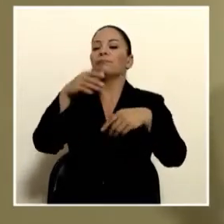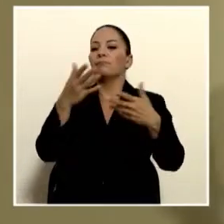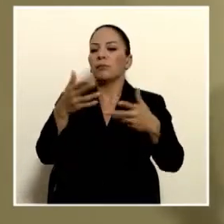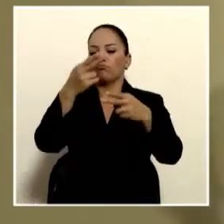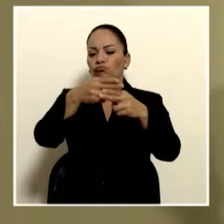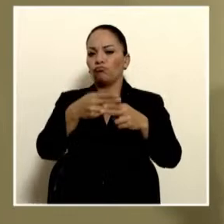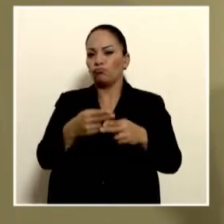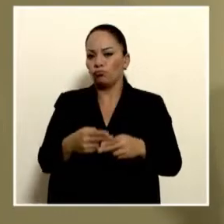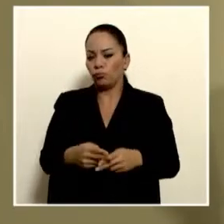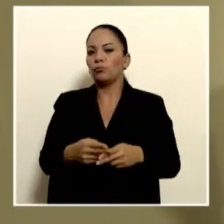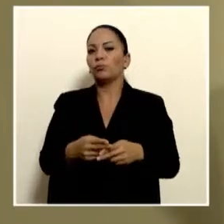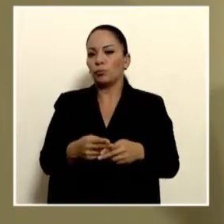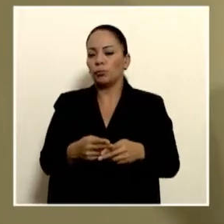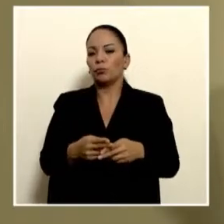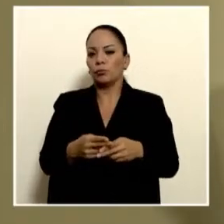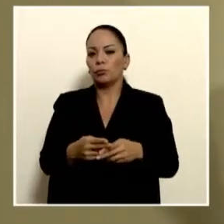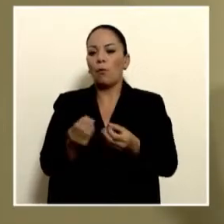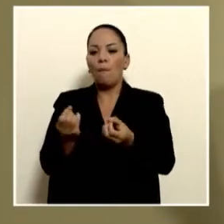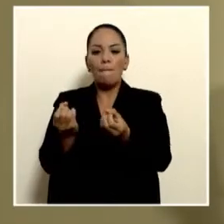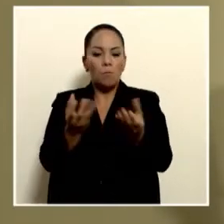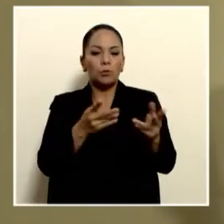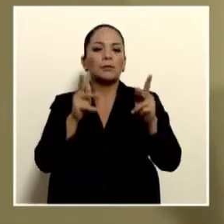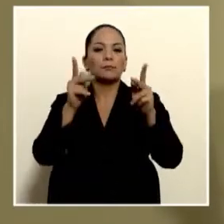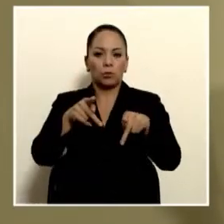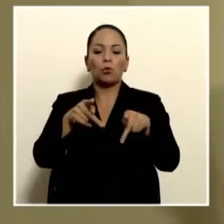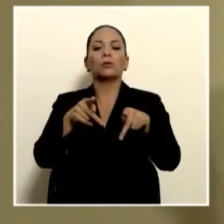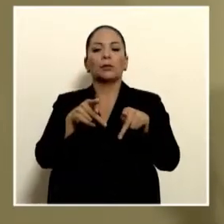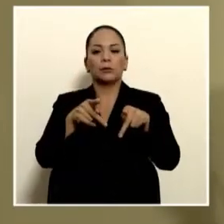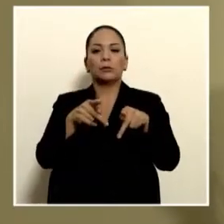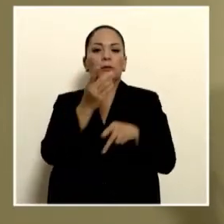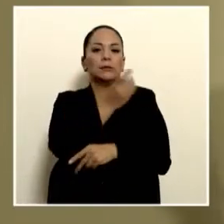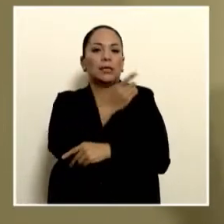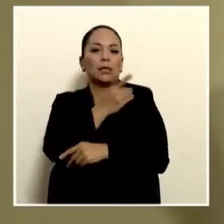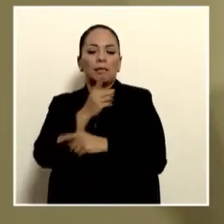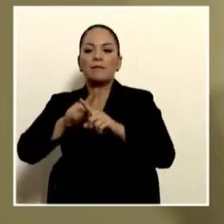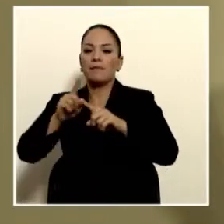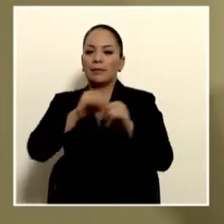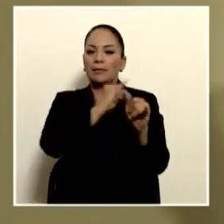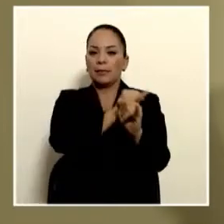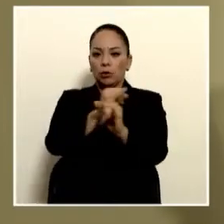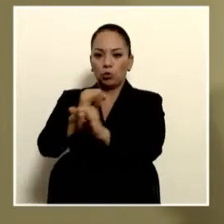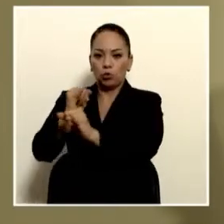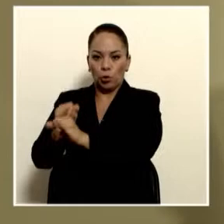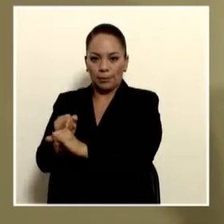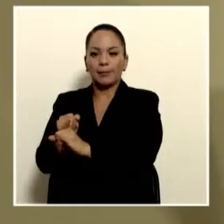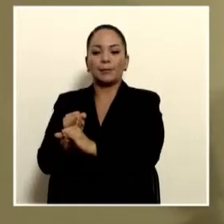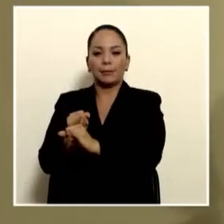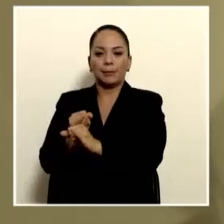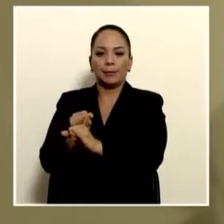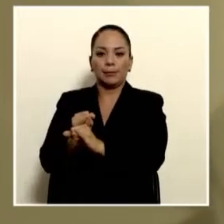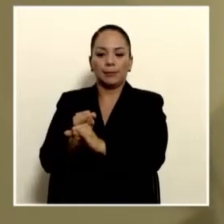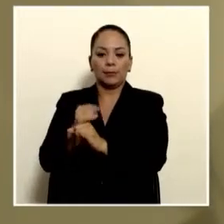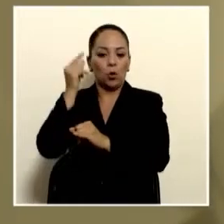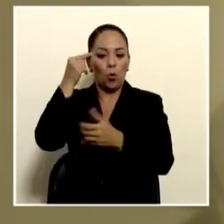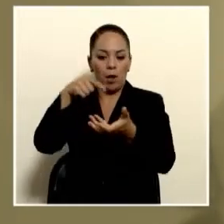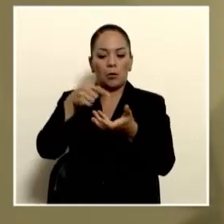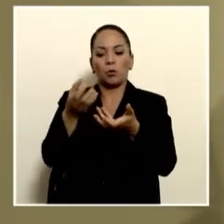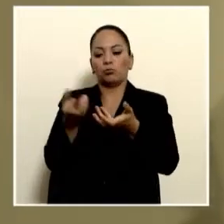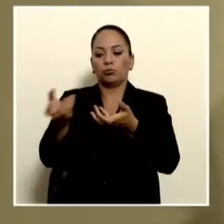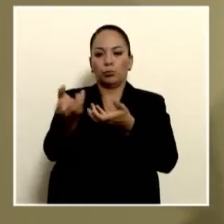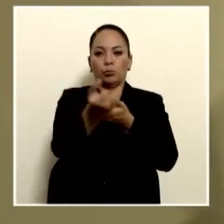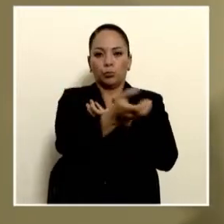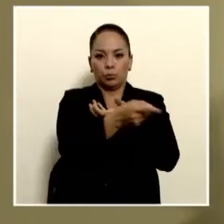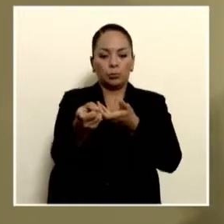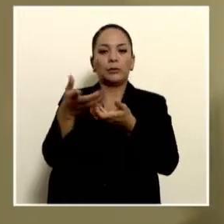cantidad importante de directivos en las instituciones autónomas. De hecho,